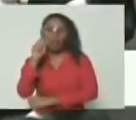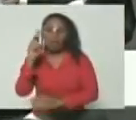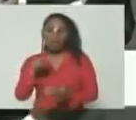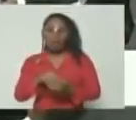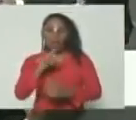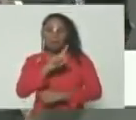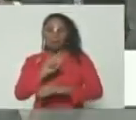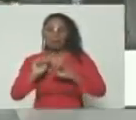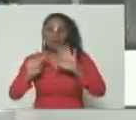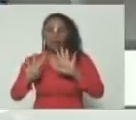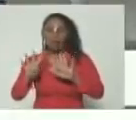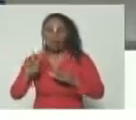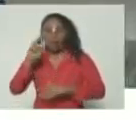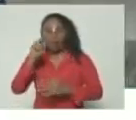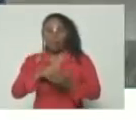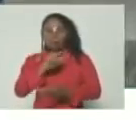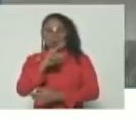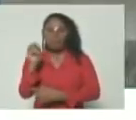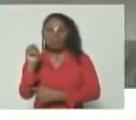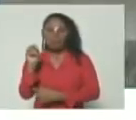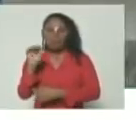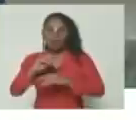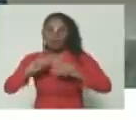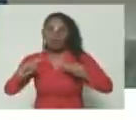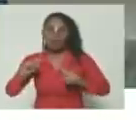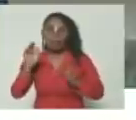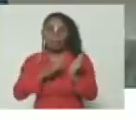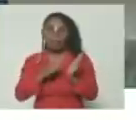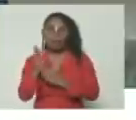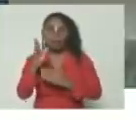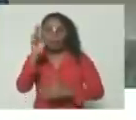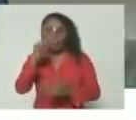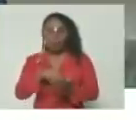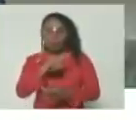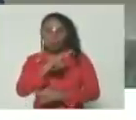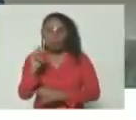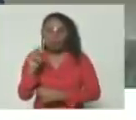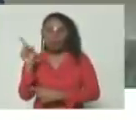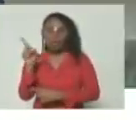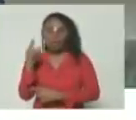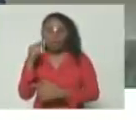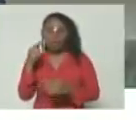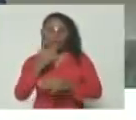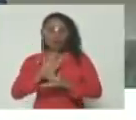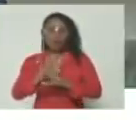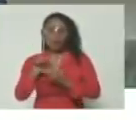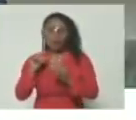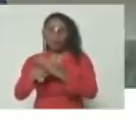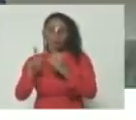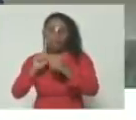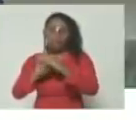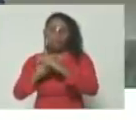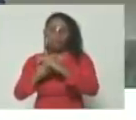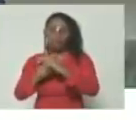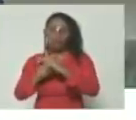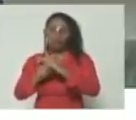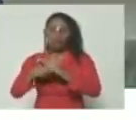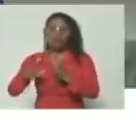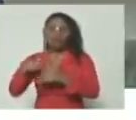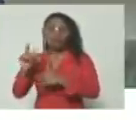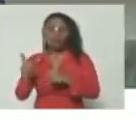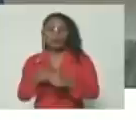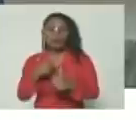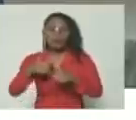2019 fue, 2020, sí, le tienes razón. Marzo, abril 2020. Ahí quedó registrado. Y después, a principios de este